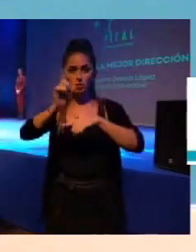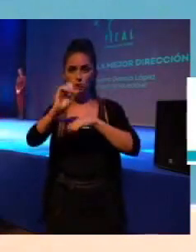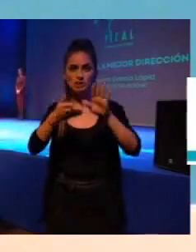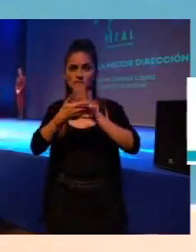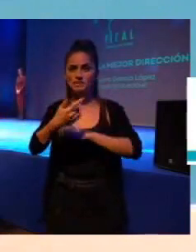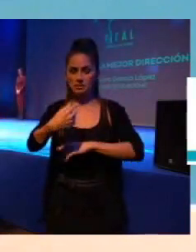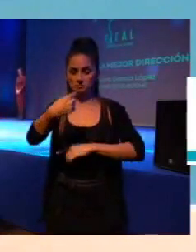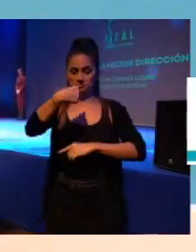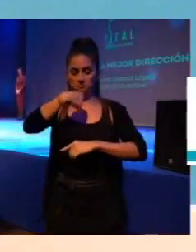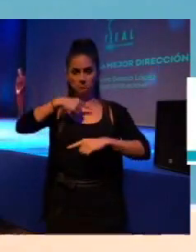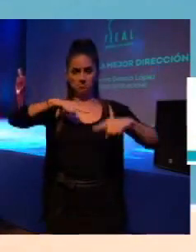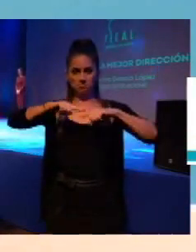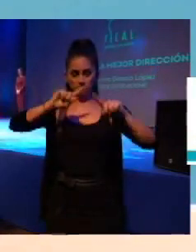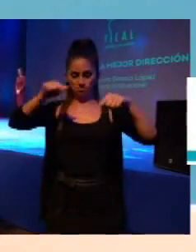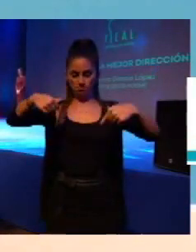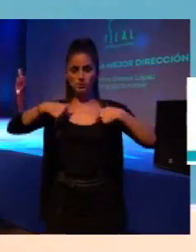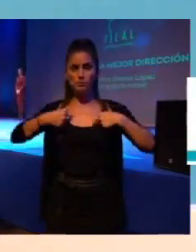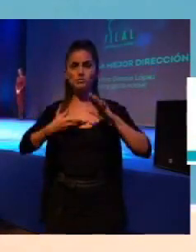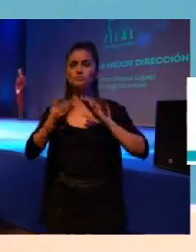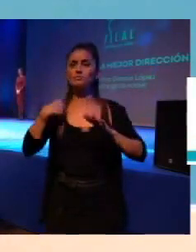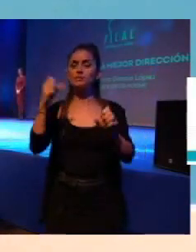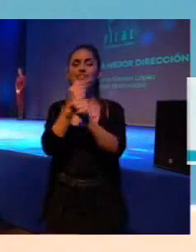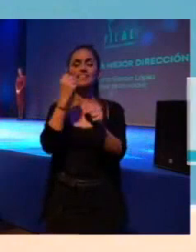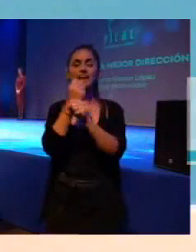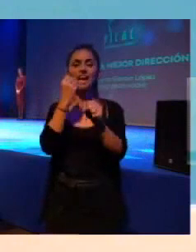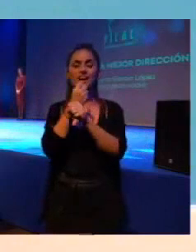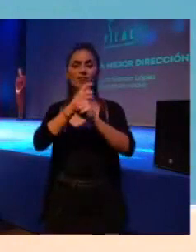¿no? El trabajo de la dirección